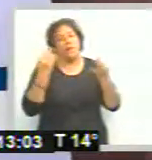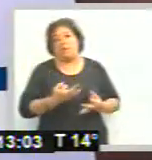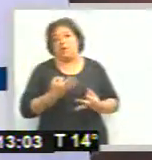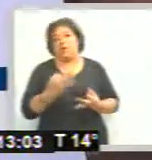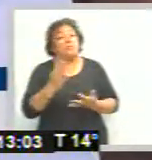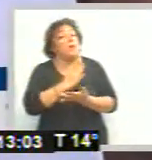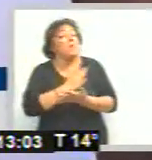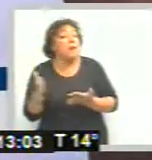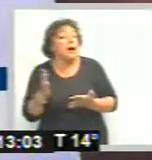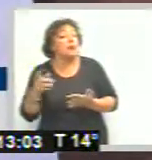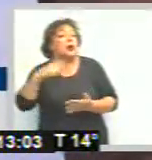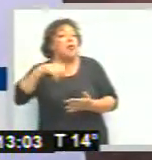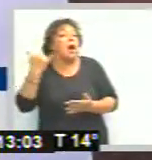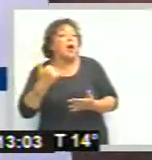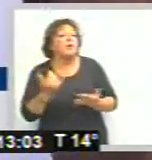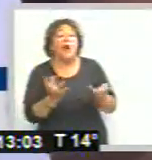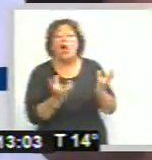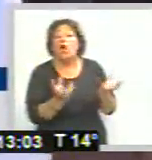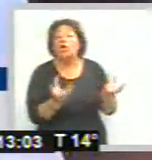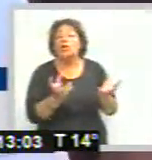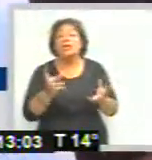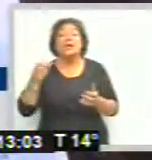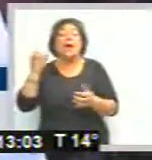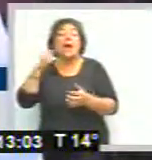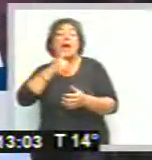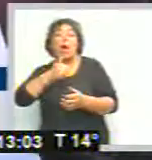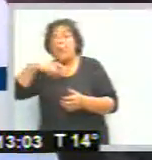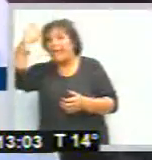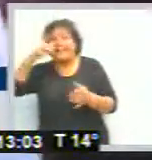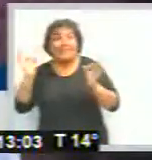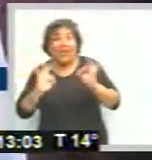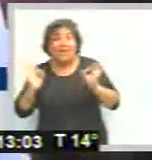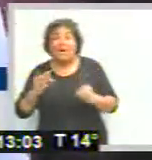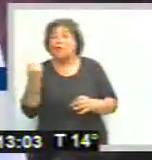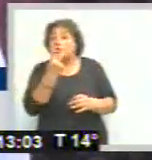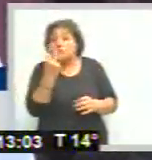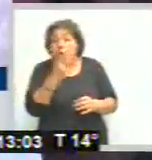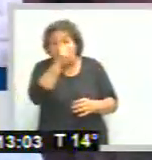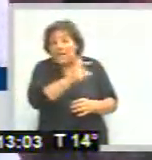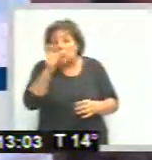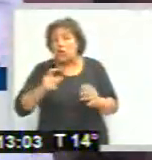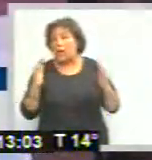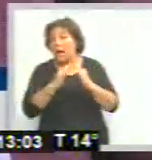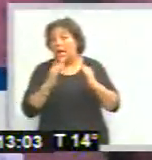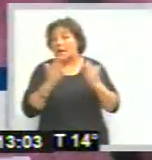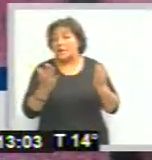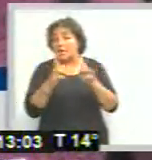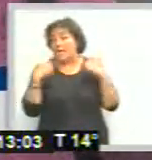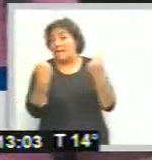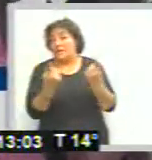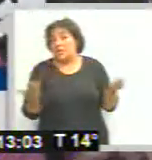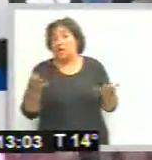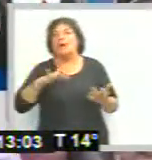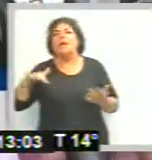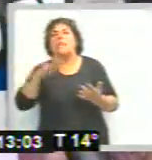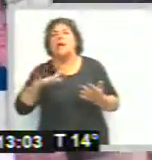que tenemos una cocina y un calefón porque no se ocupa y somos dos. La cantidad de personas que somos habilitando la habitación... ¿En qué barrio vivís?